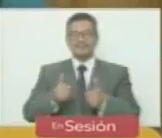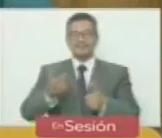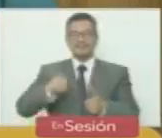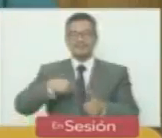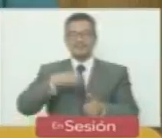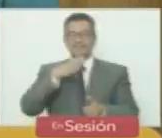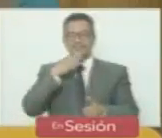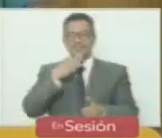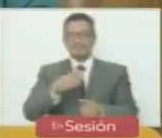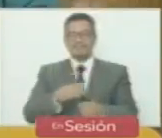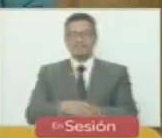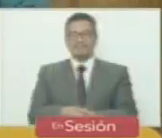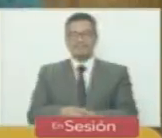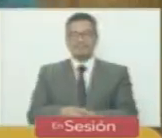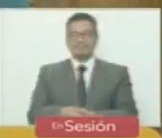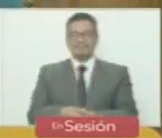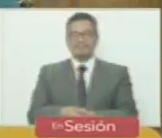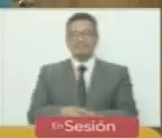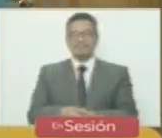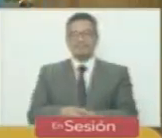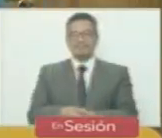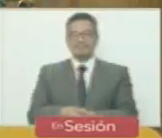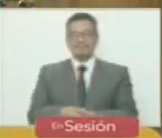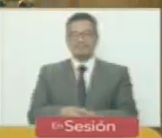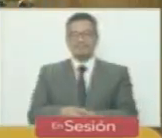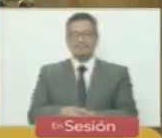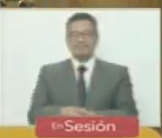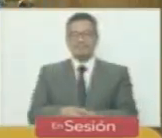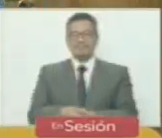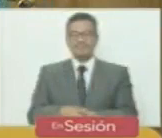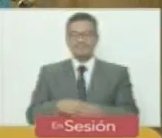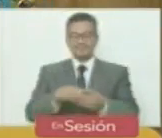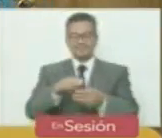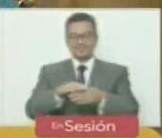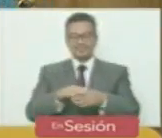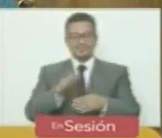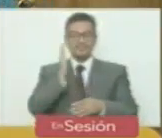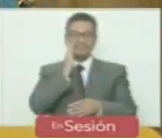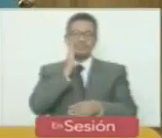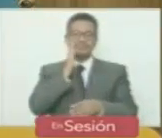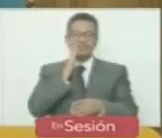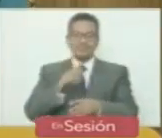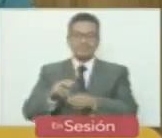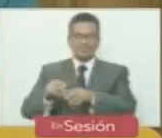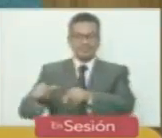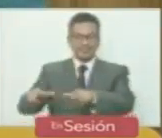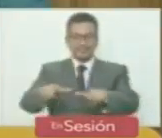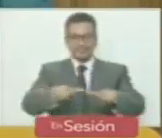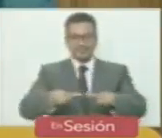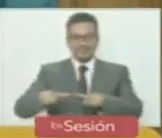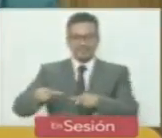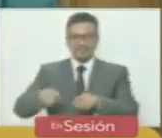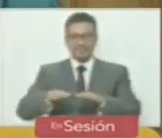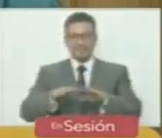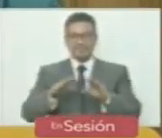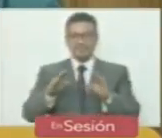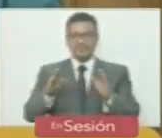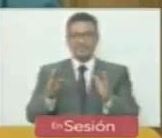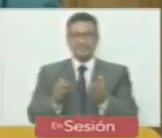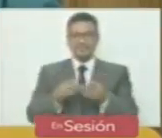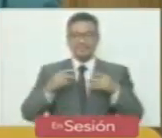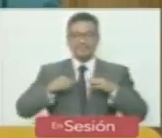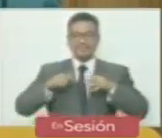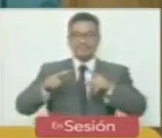los elementos de la naturaleza, de la madre tierra, con el acompañamiento espiritual